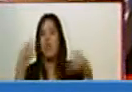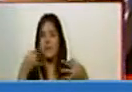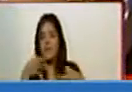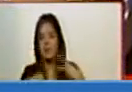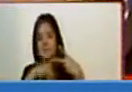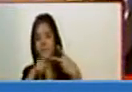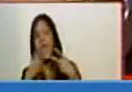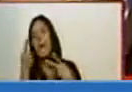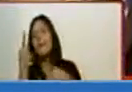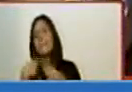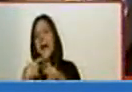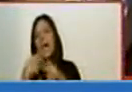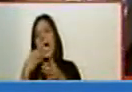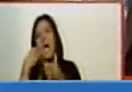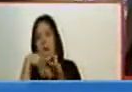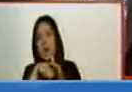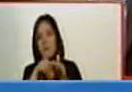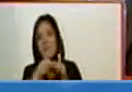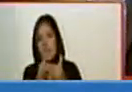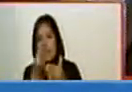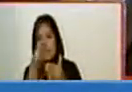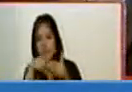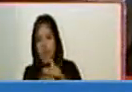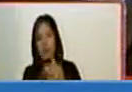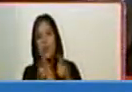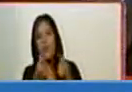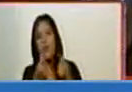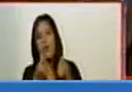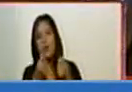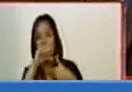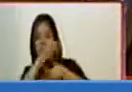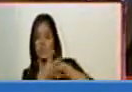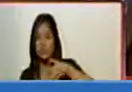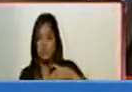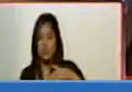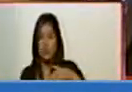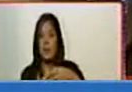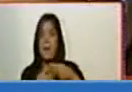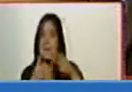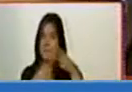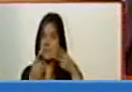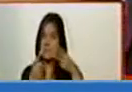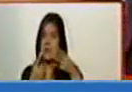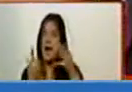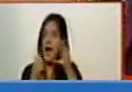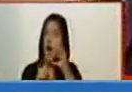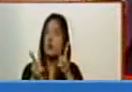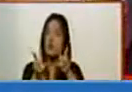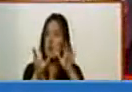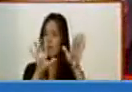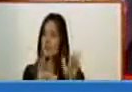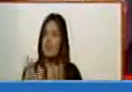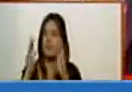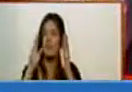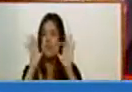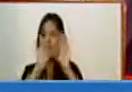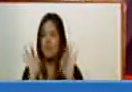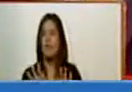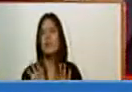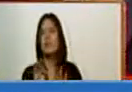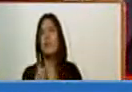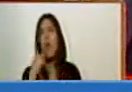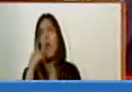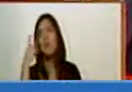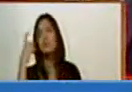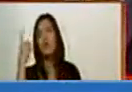del Fondo de Reserva Suramericana y hacerla realidad, configurar la nueva arquitectura, hoy es posible. No solamente es un sueño